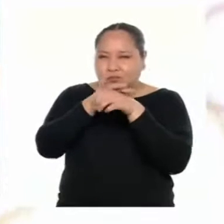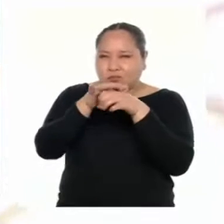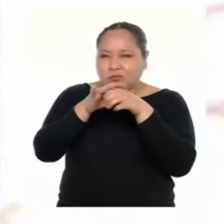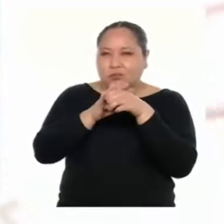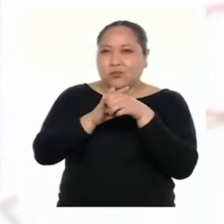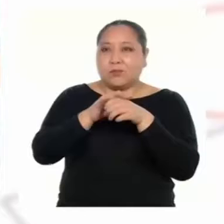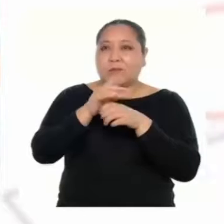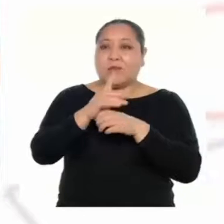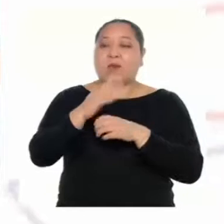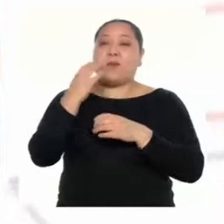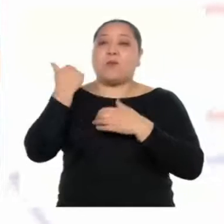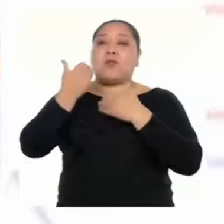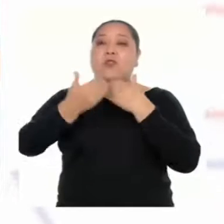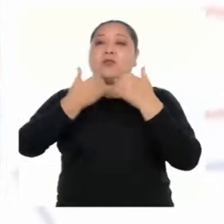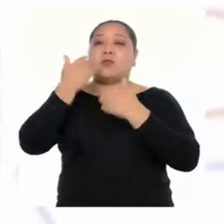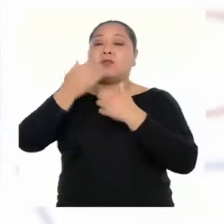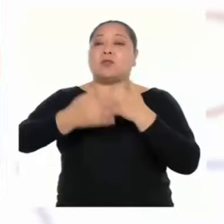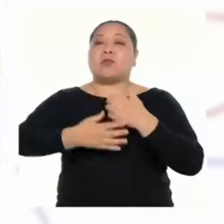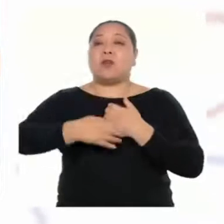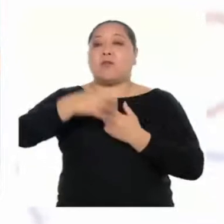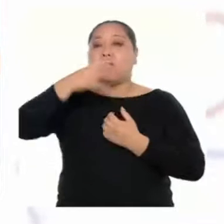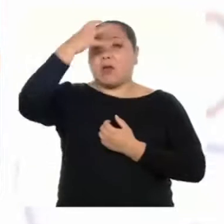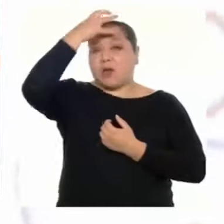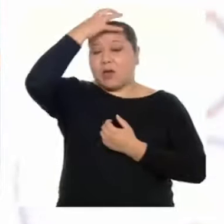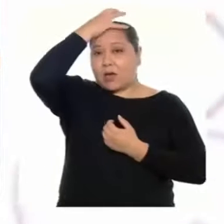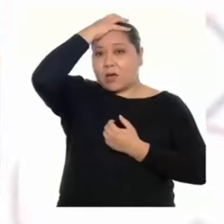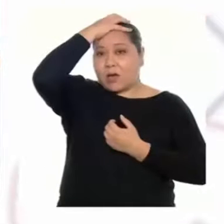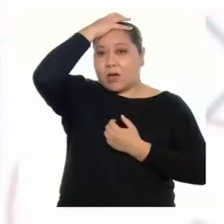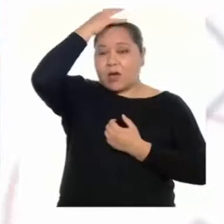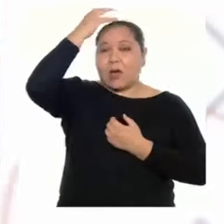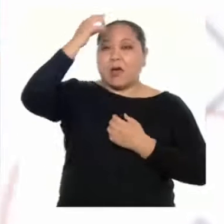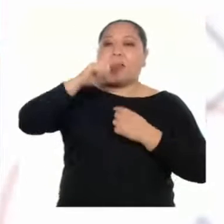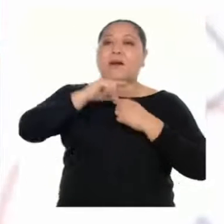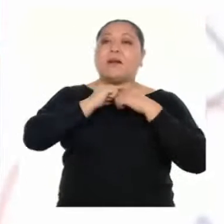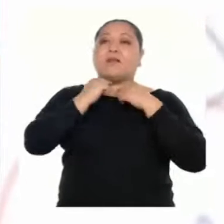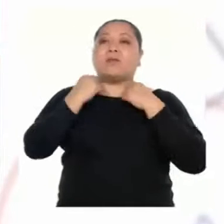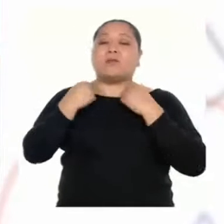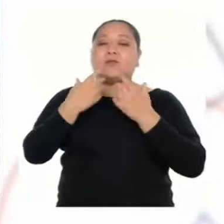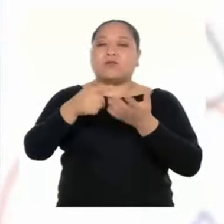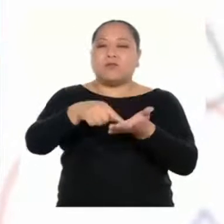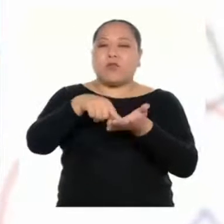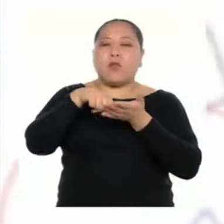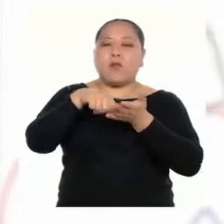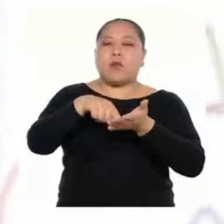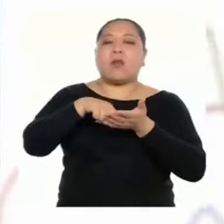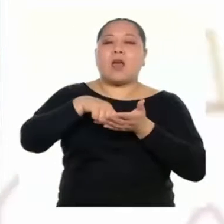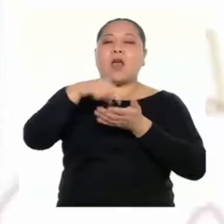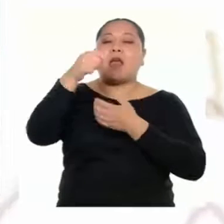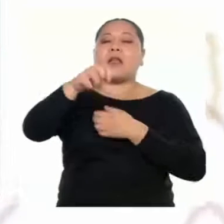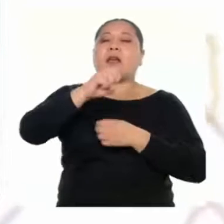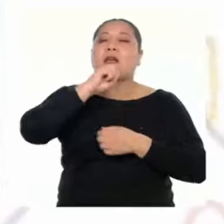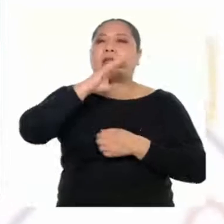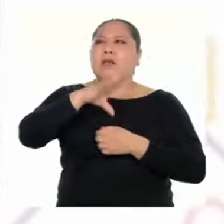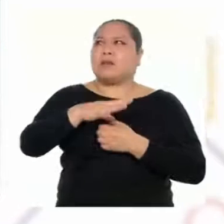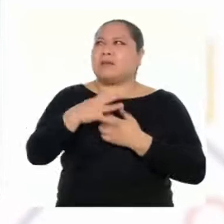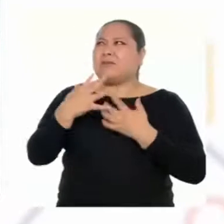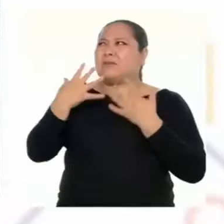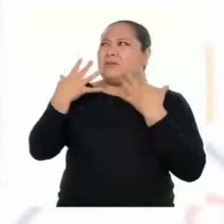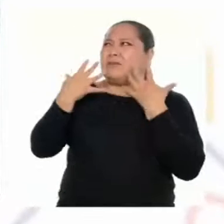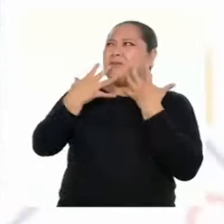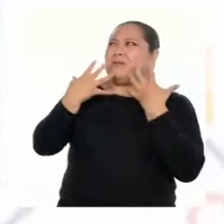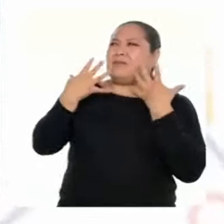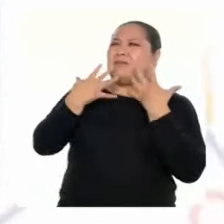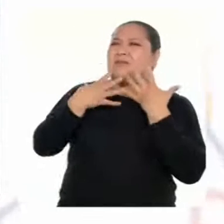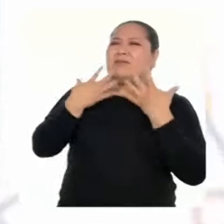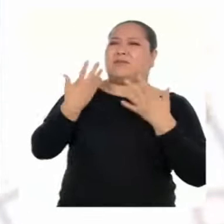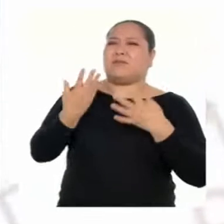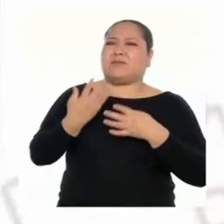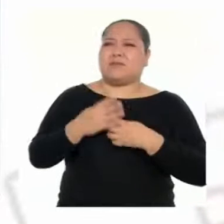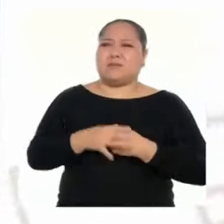frailes para que expresen los actos de confesión de los creyentes. ¡Qué miedo!